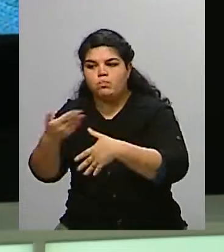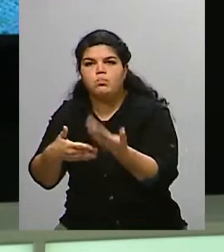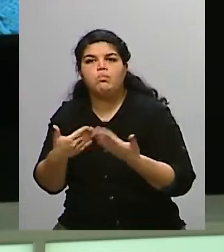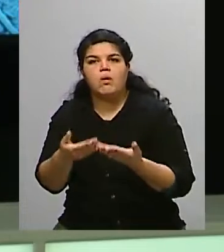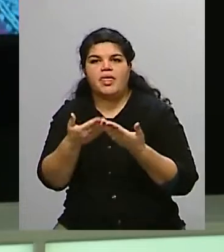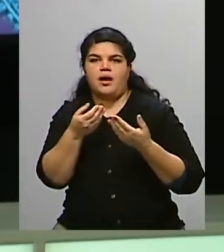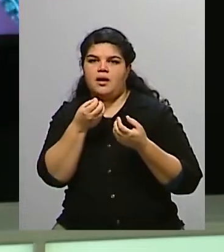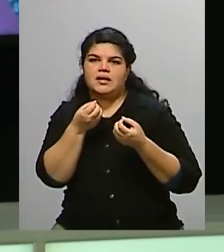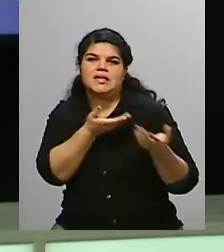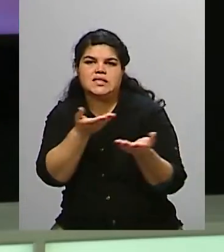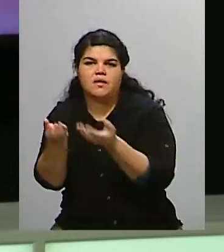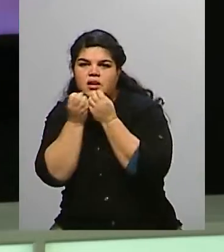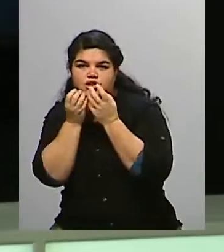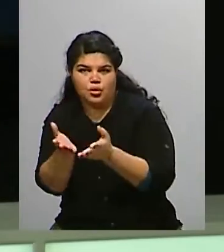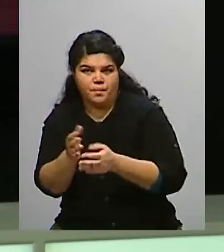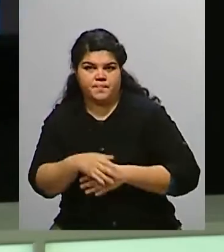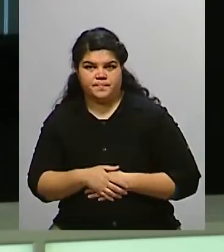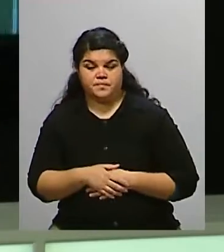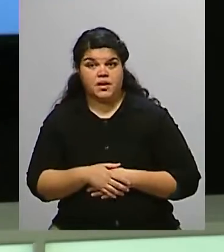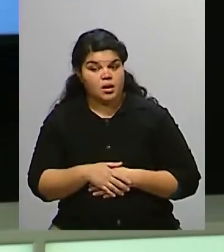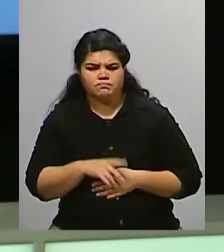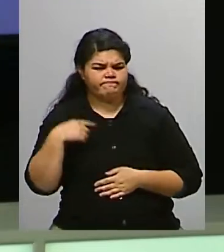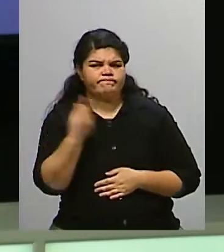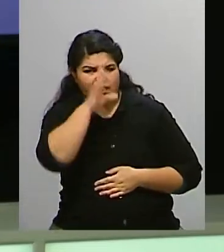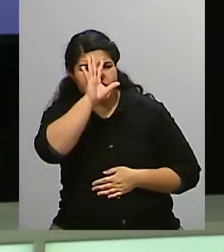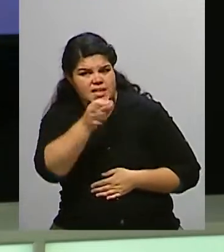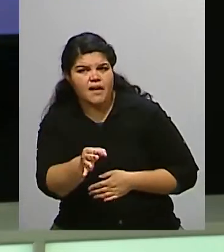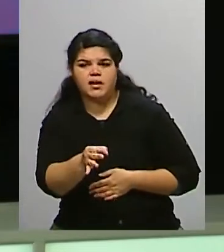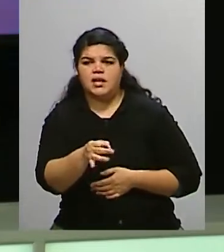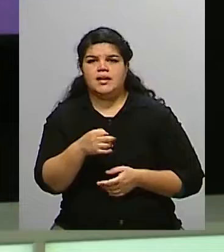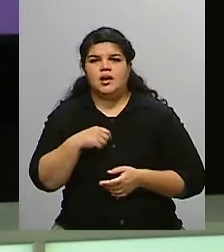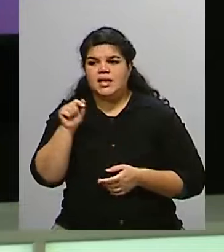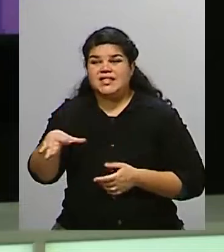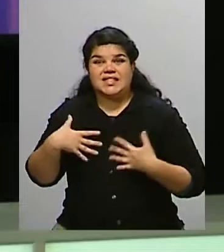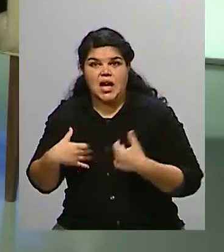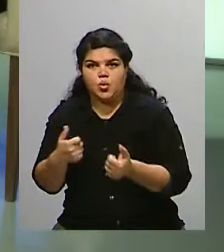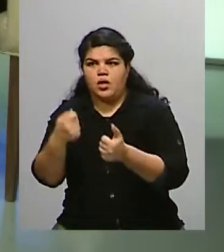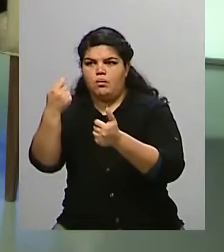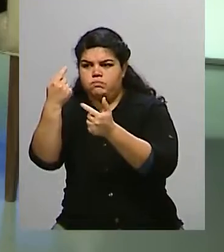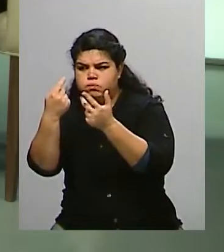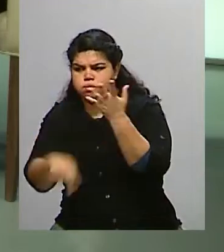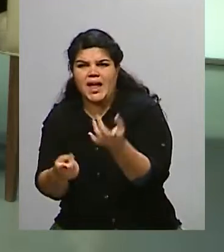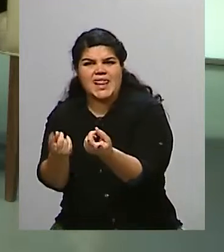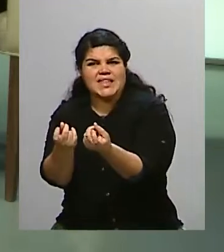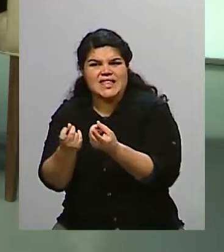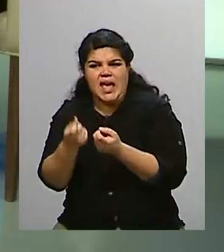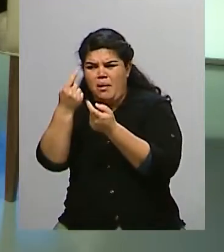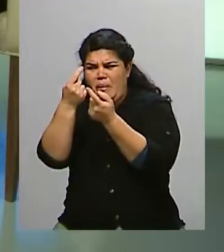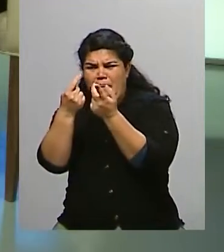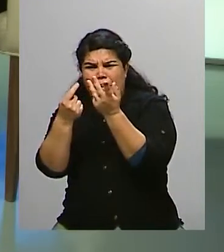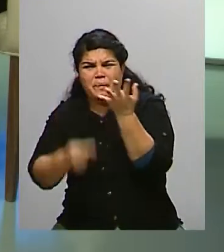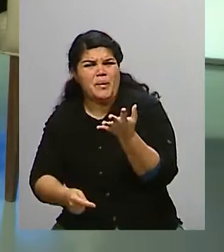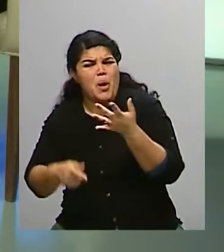eficiente el uso de los recursos. Sabemos que nunca las necesidades van a ser agotadas, y menos en salud. Y ahí aparece otra complejidad que tiene la